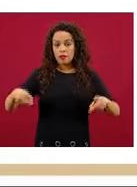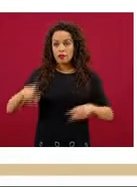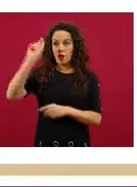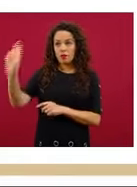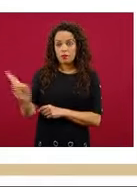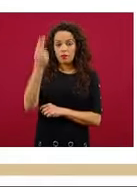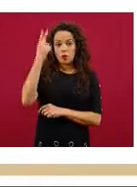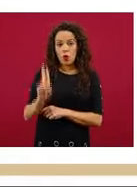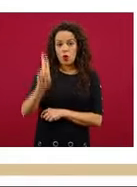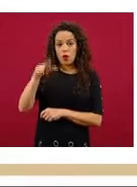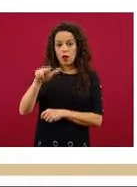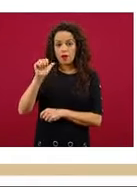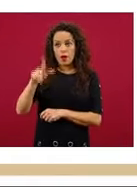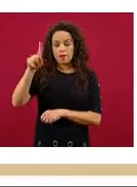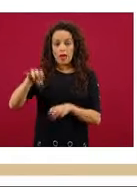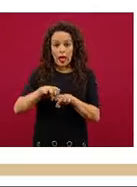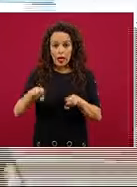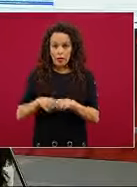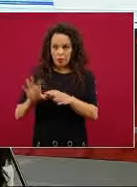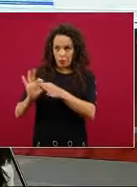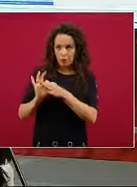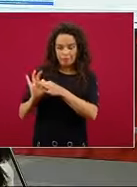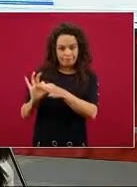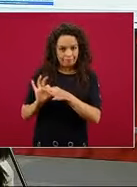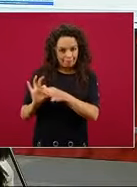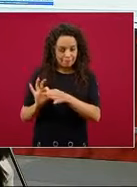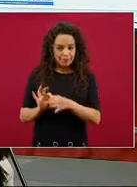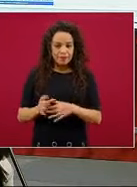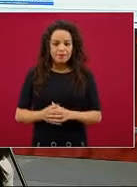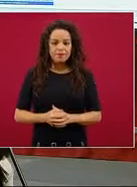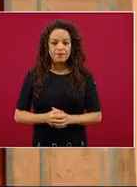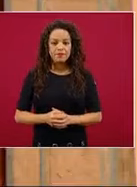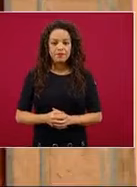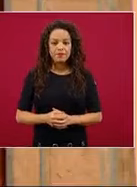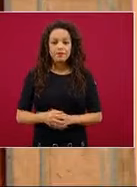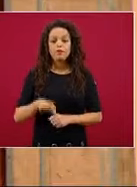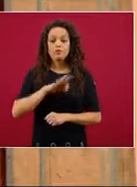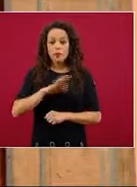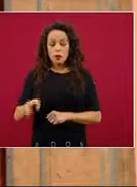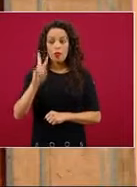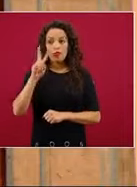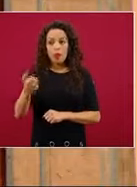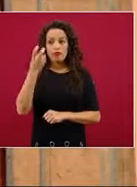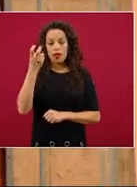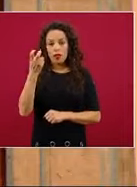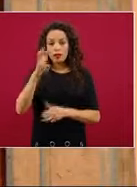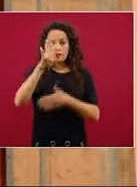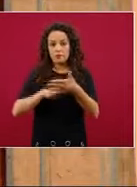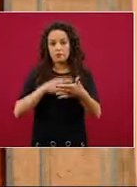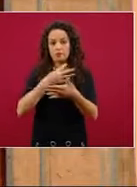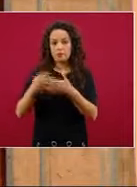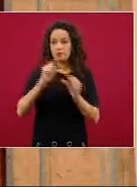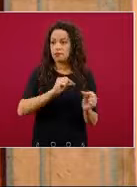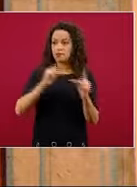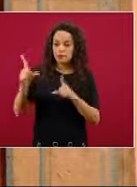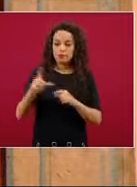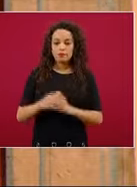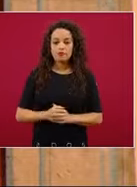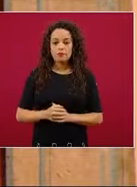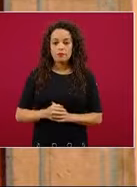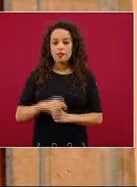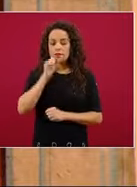en equipo con nosotros, y se puede acceder a este tablero desde